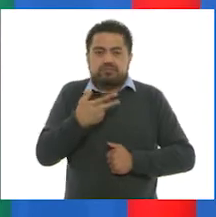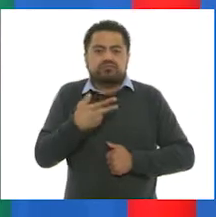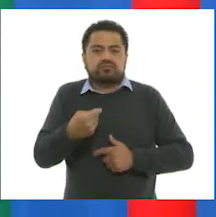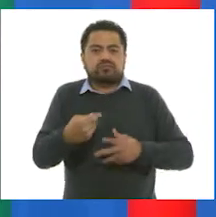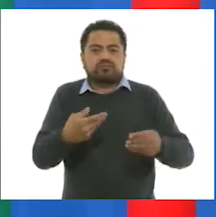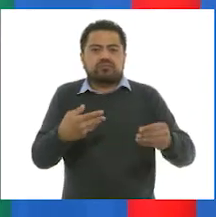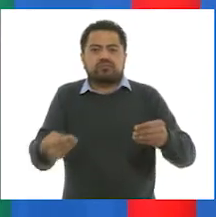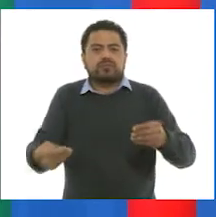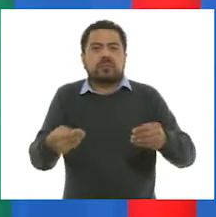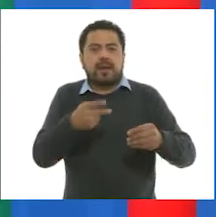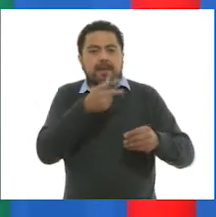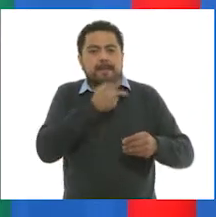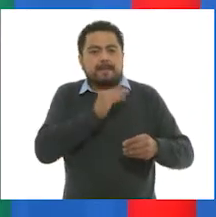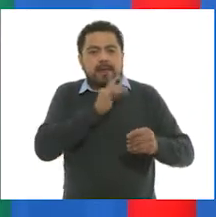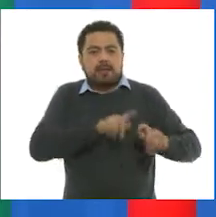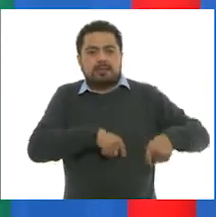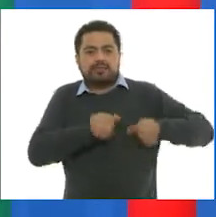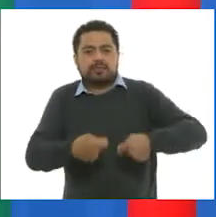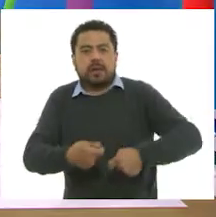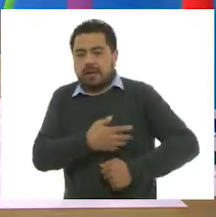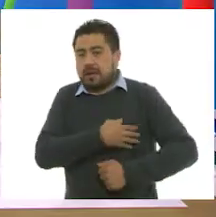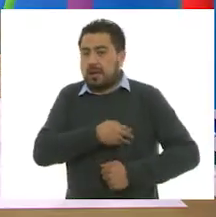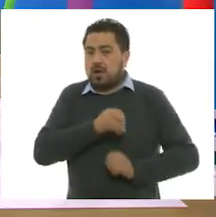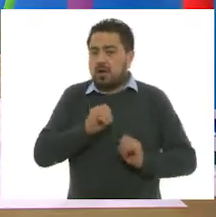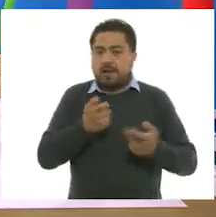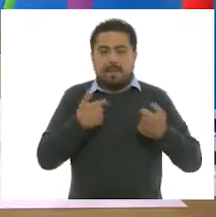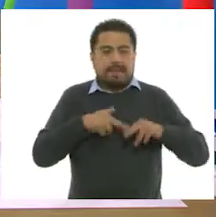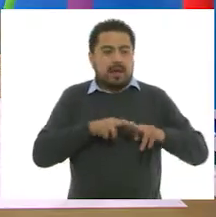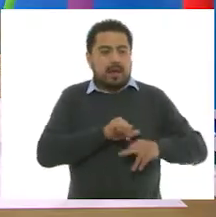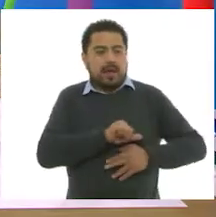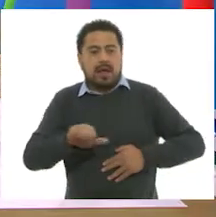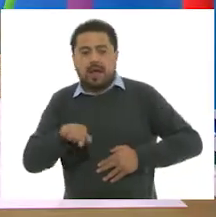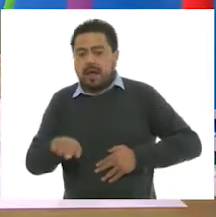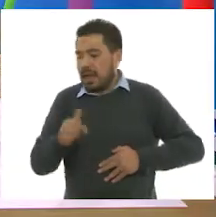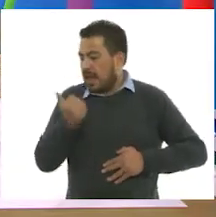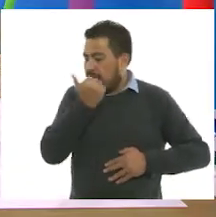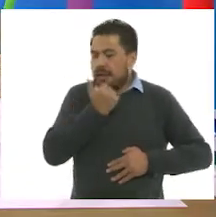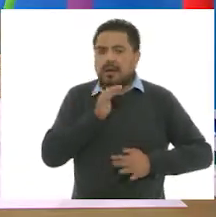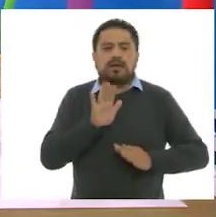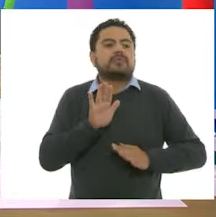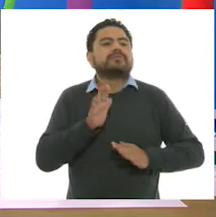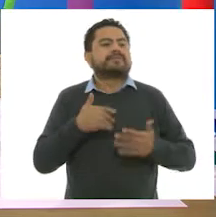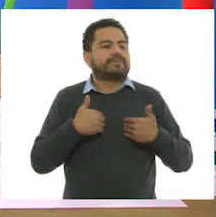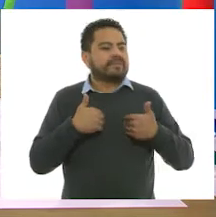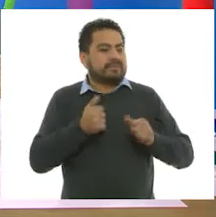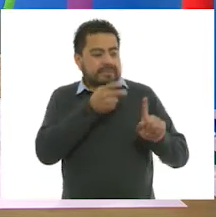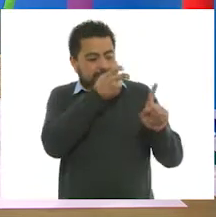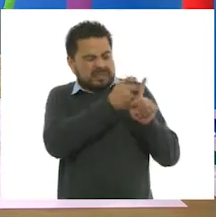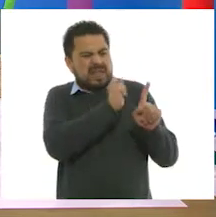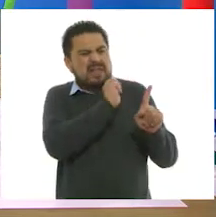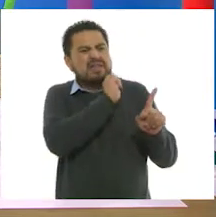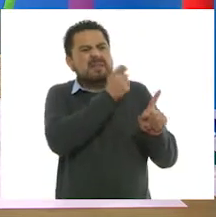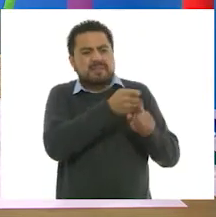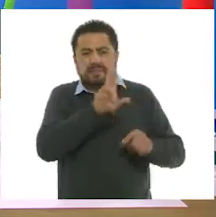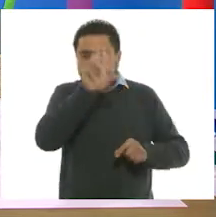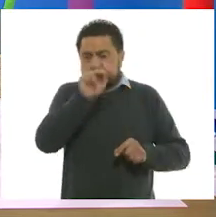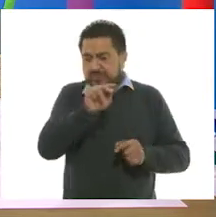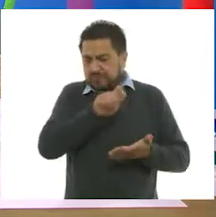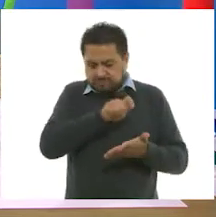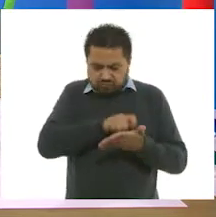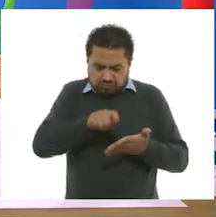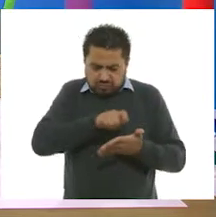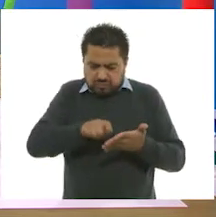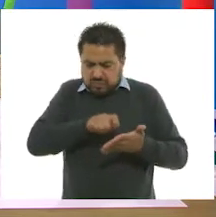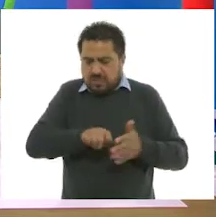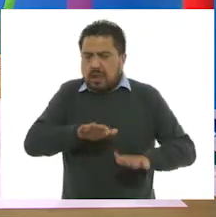transmiten de padres a hijos o de maestros a alumnos. Ah, entonces eso quiere decir que no tomaban notas